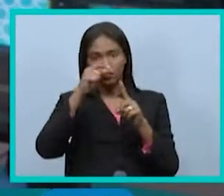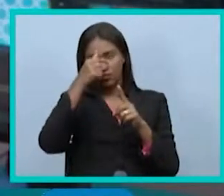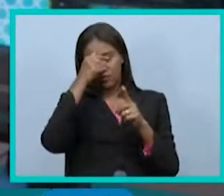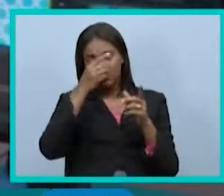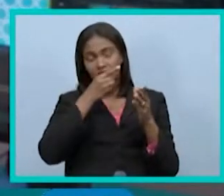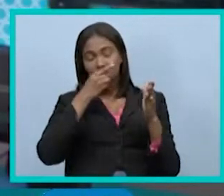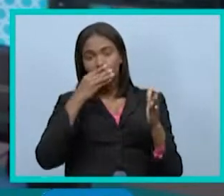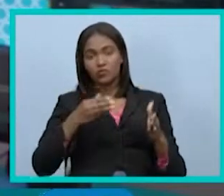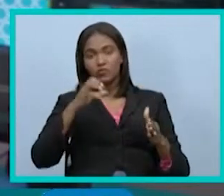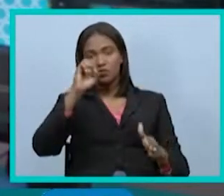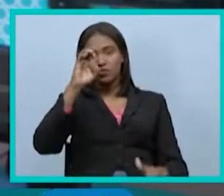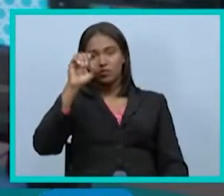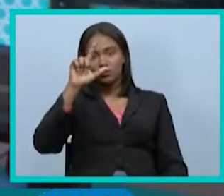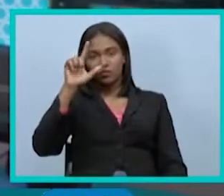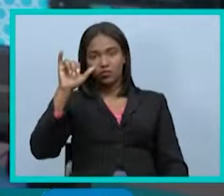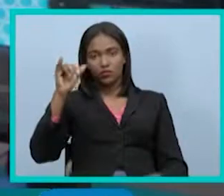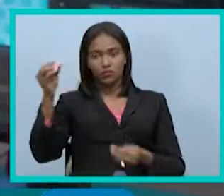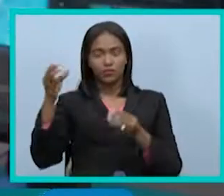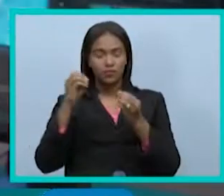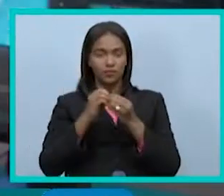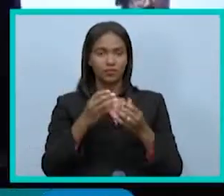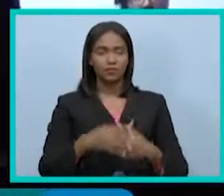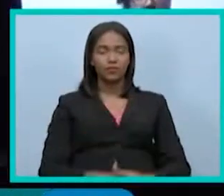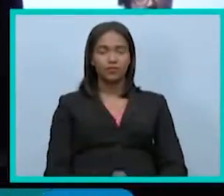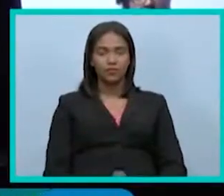Dominicano. Solange Soto nos completa la historia.